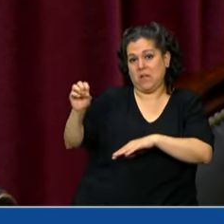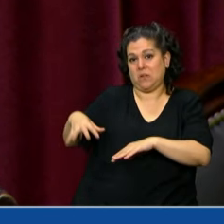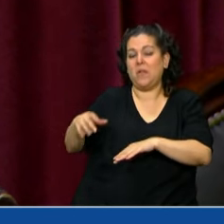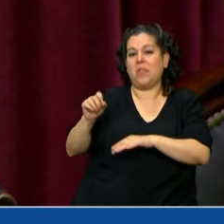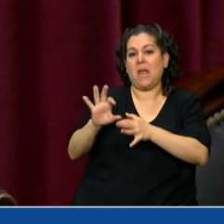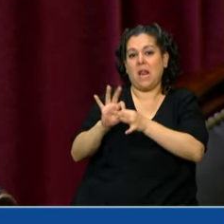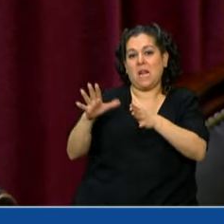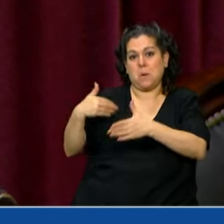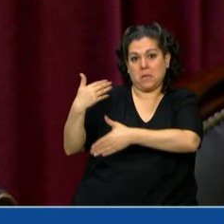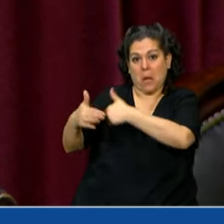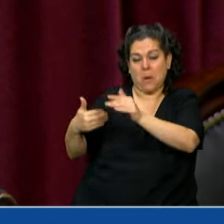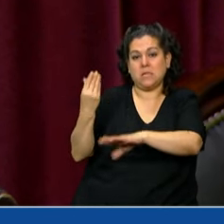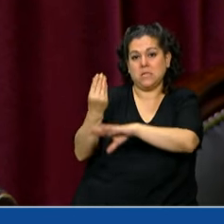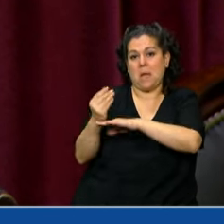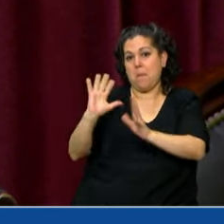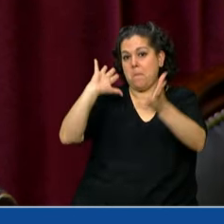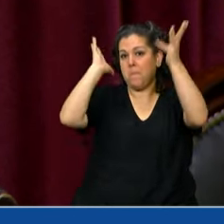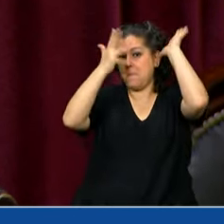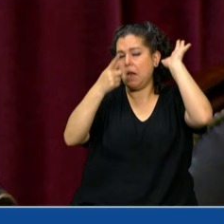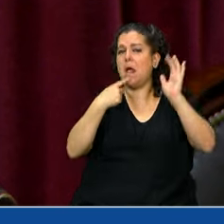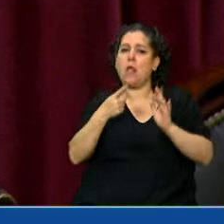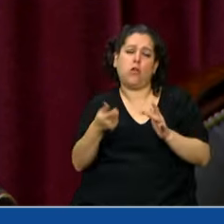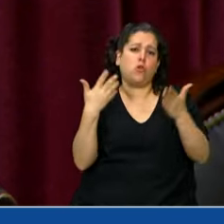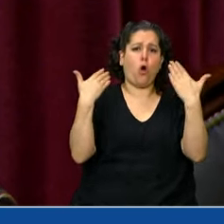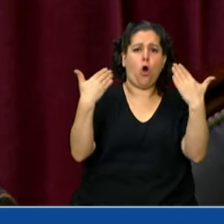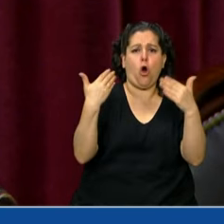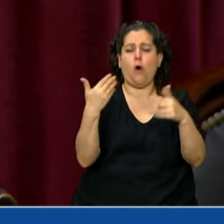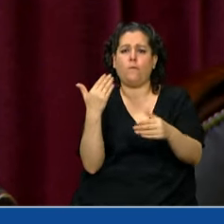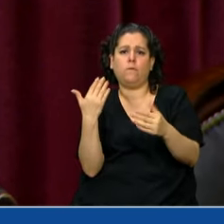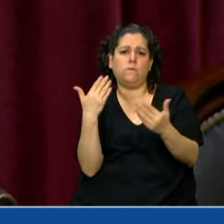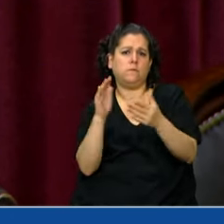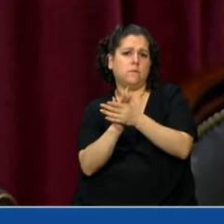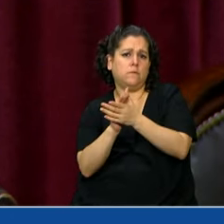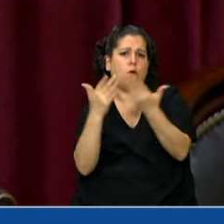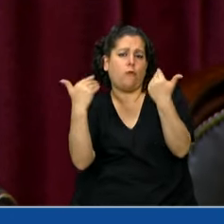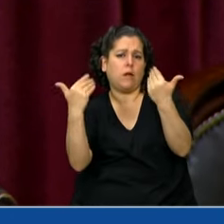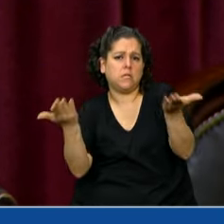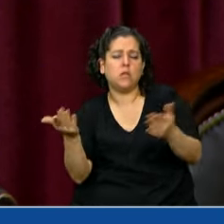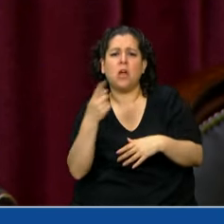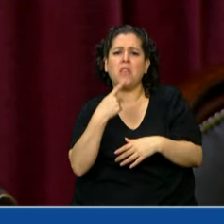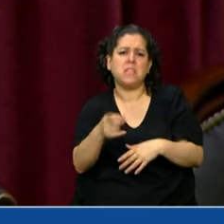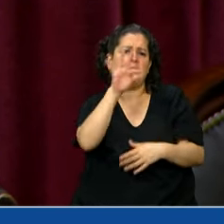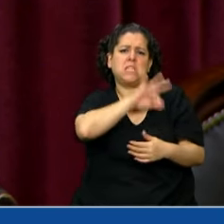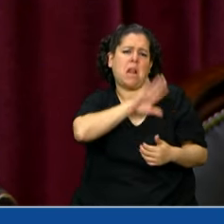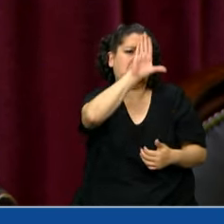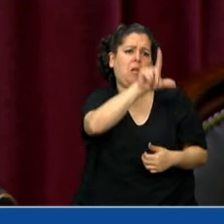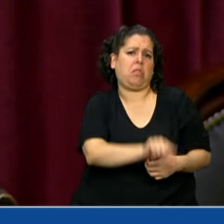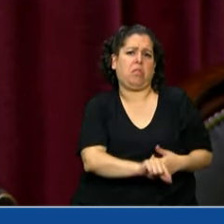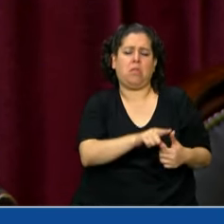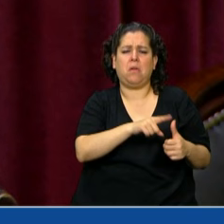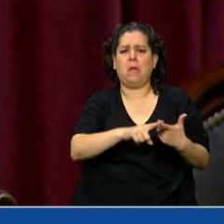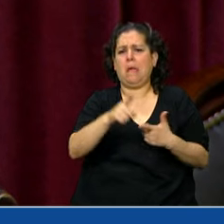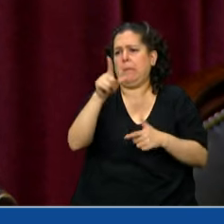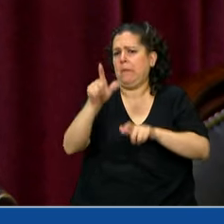Javier m que festeja que festeja que se hundan los salarios y las jubilaciones de las mayorías